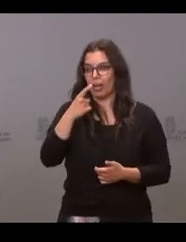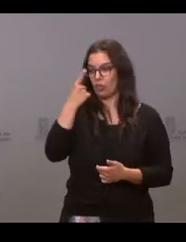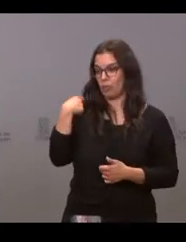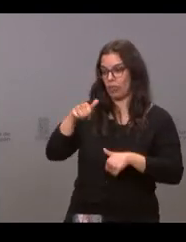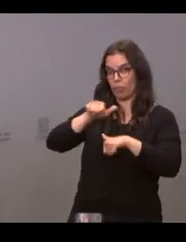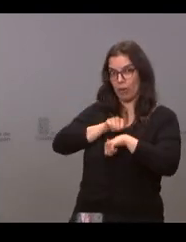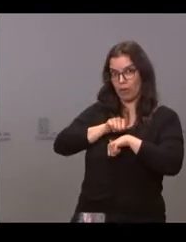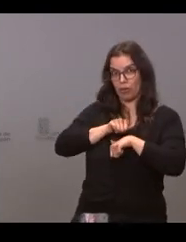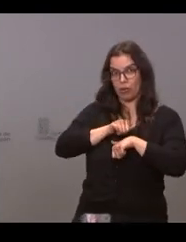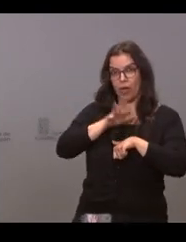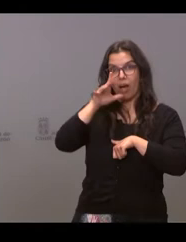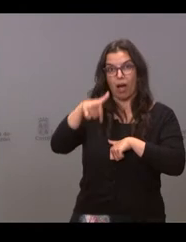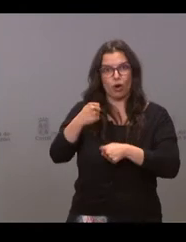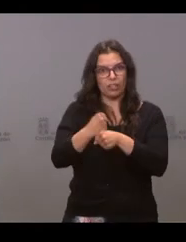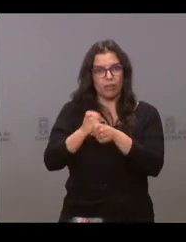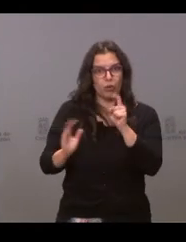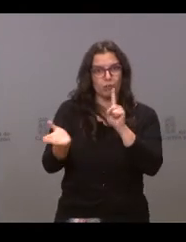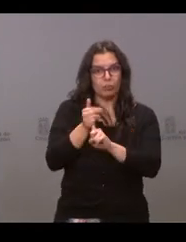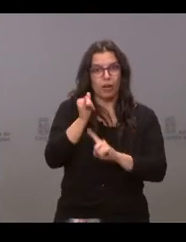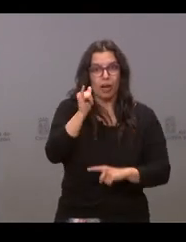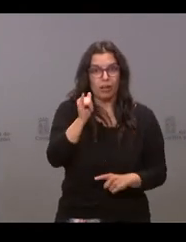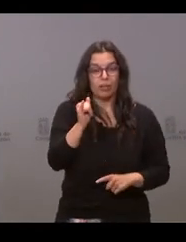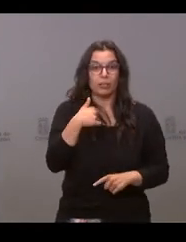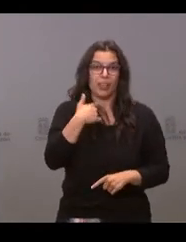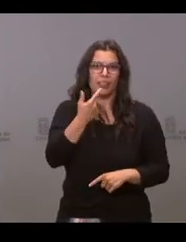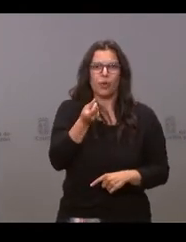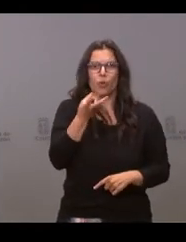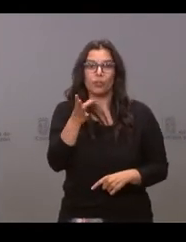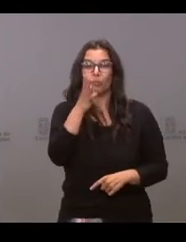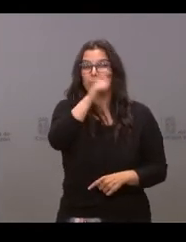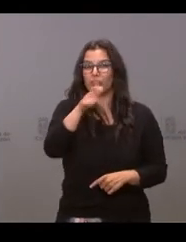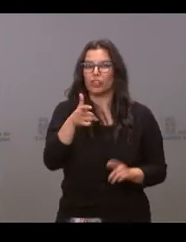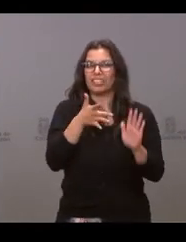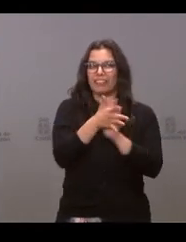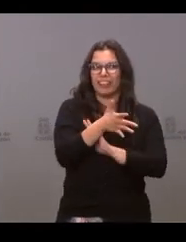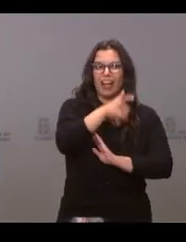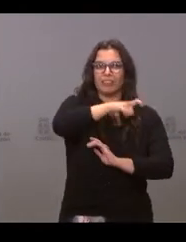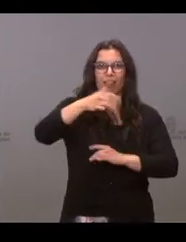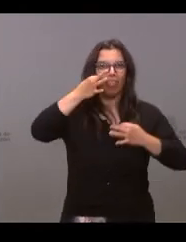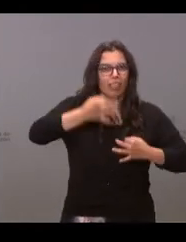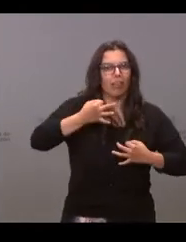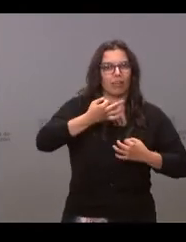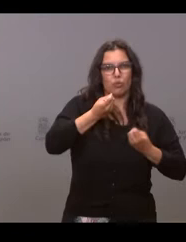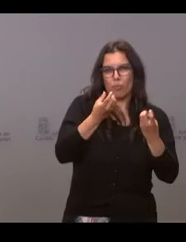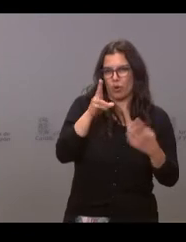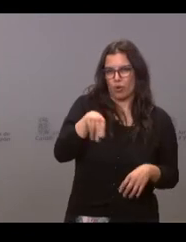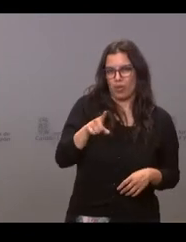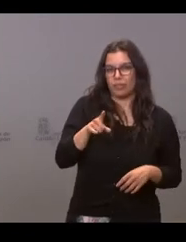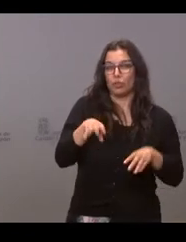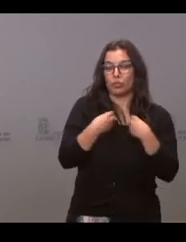del paro porque las personas no son números cifras ni estadísticas estamos hablando de nueve mil